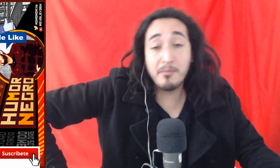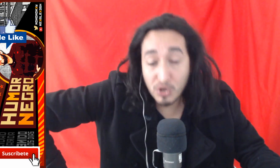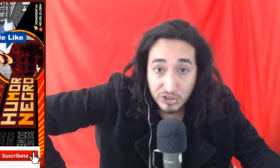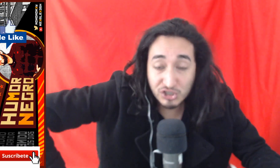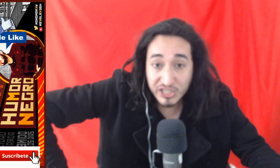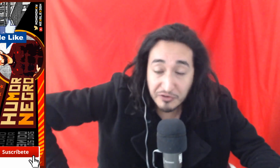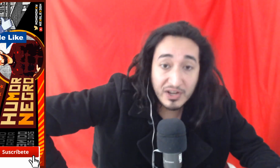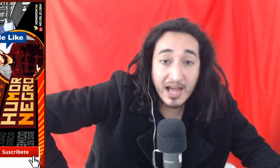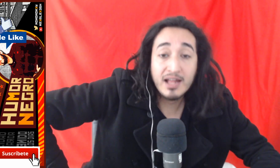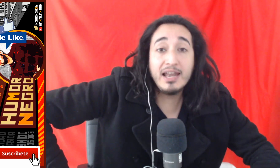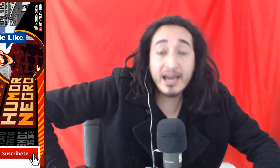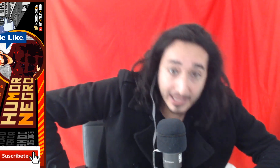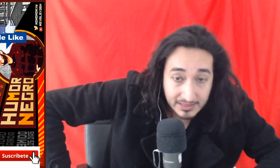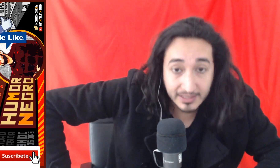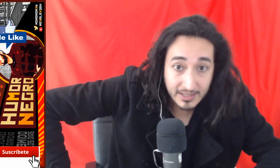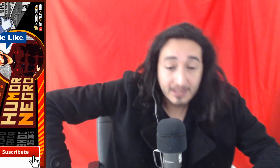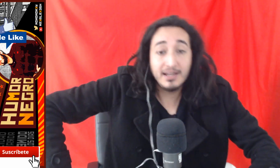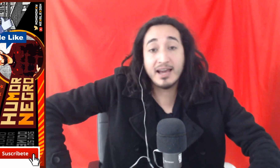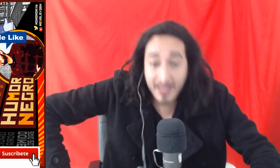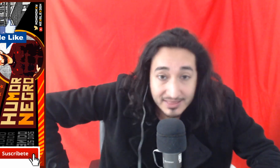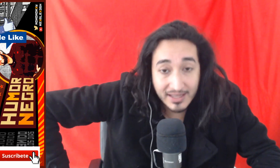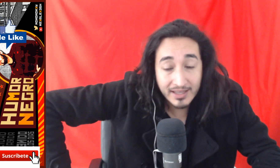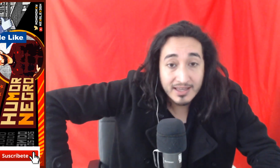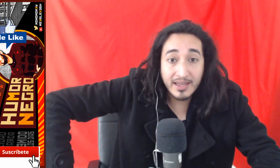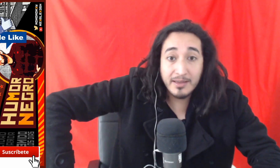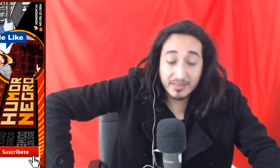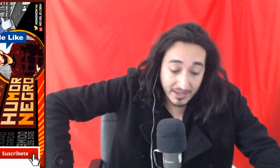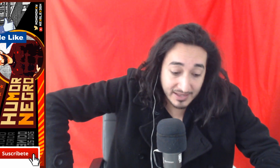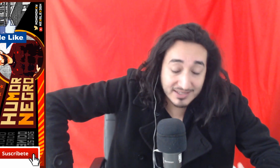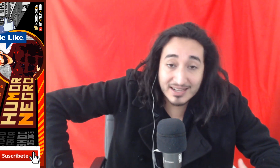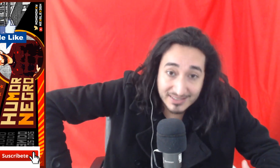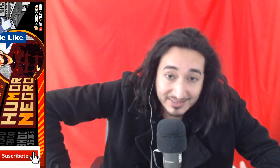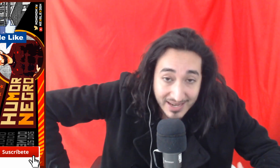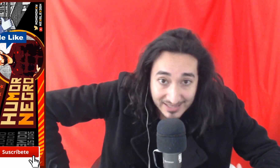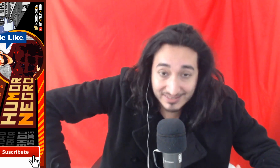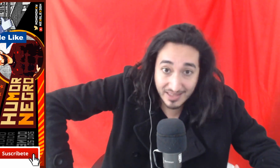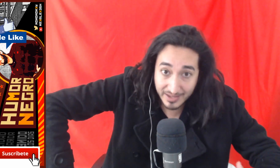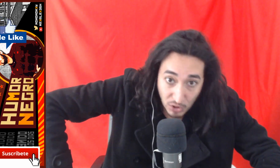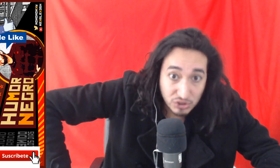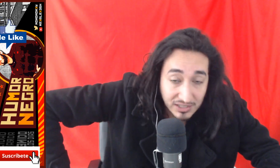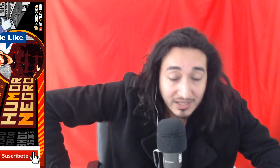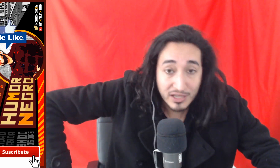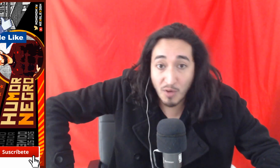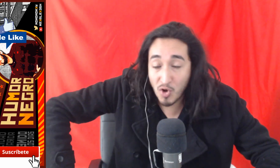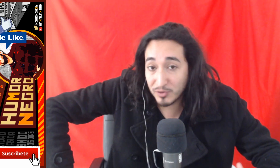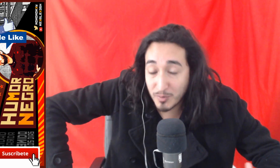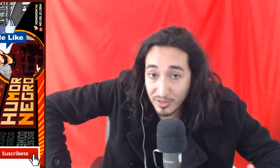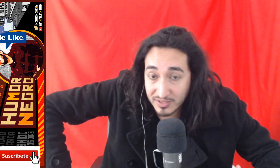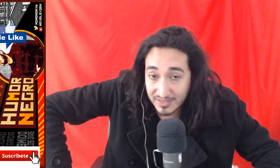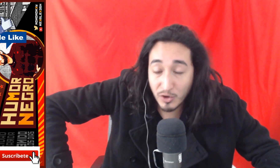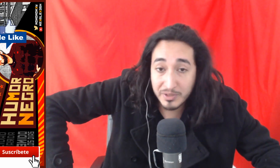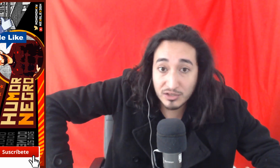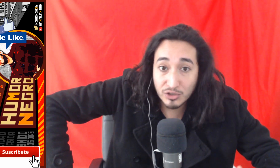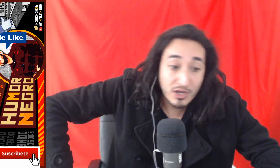¿Cómo demonios chifla la gente? La gente que es racista y clasista de closet. Y como López